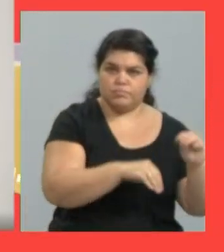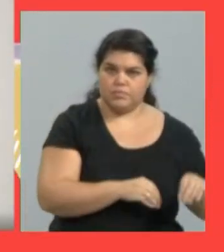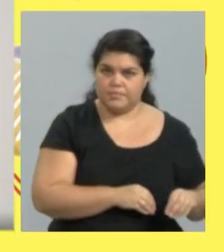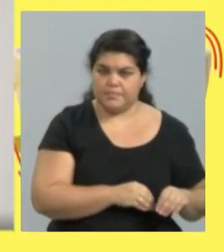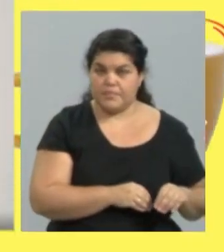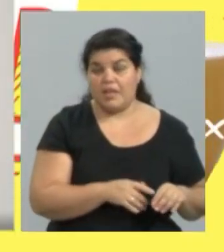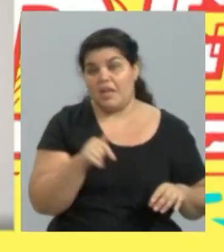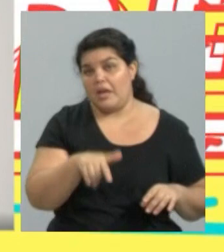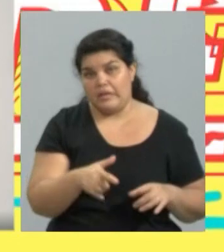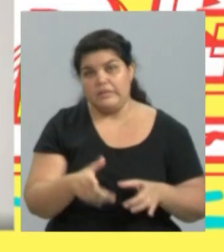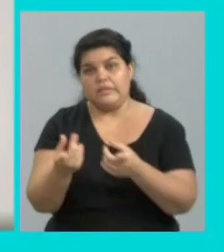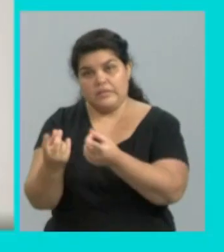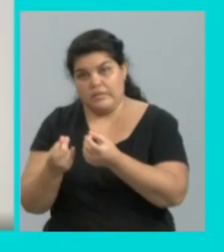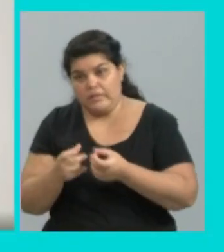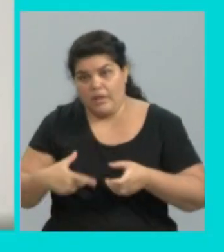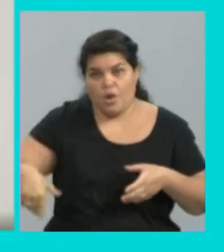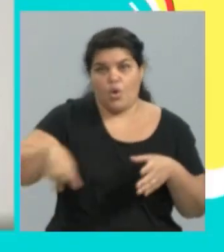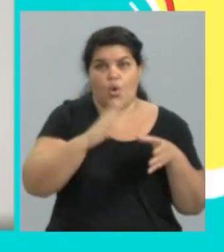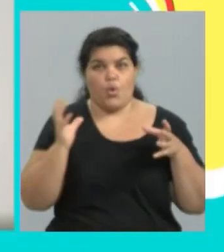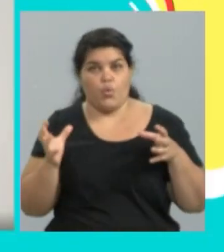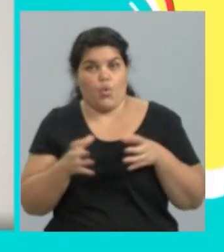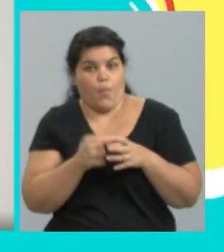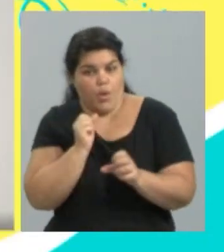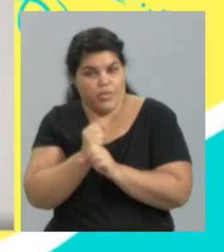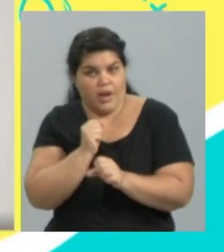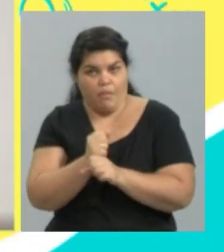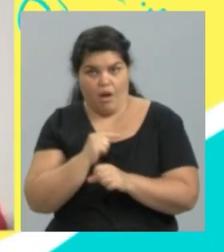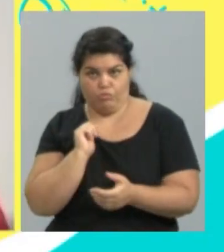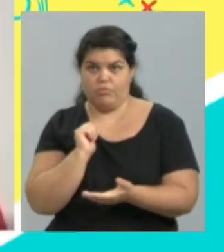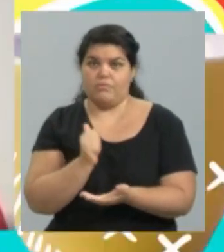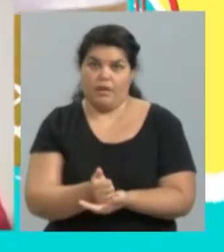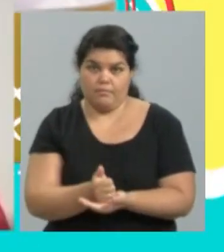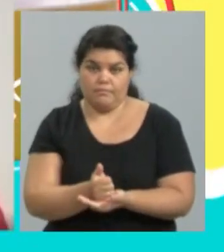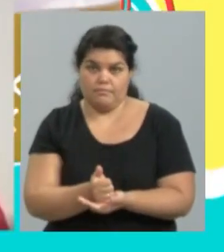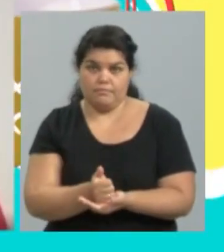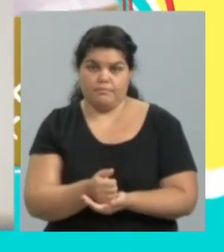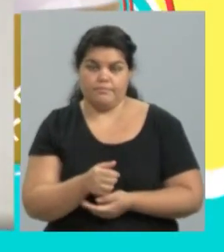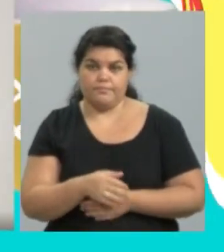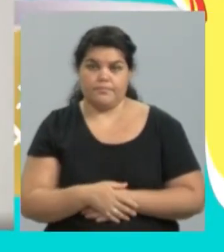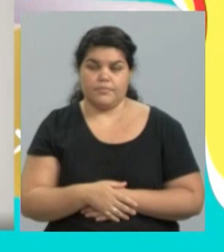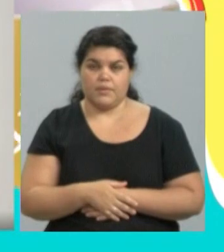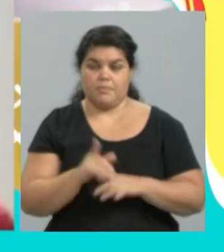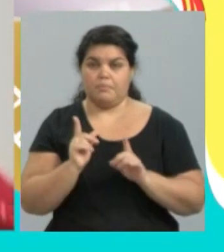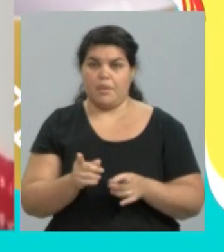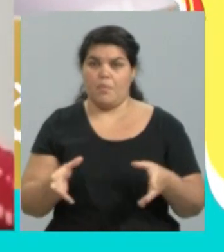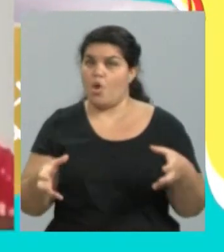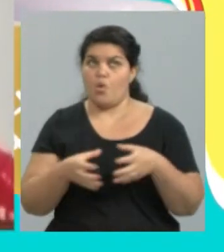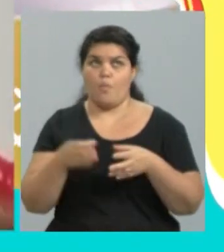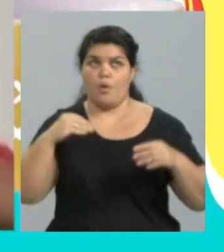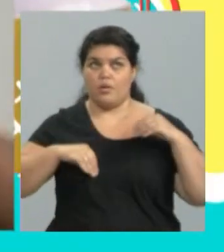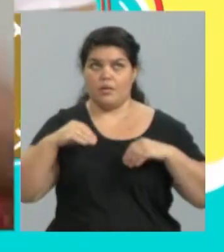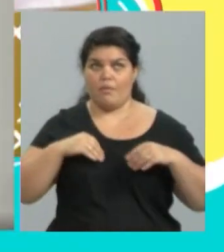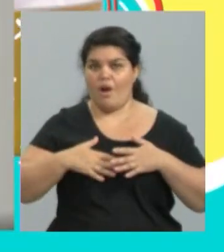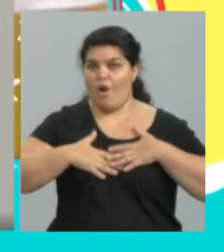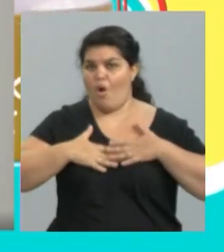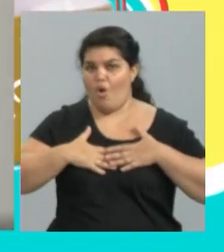un trabajo con las compañeras y hay que estar ahí, poner el cuerpo. Y la verdad que las trabas, bueno, están muy emocionadas porque